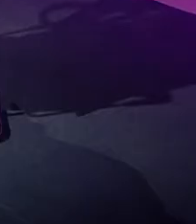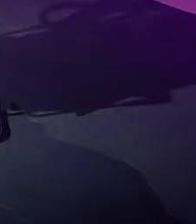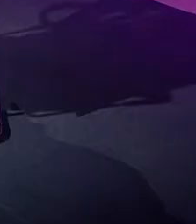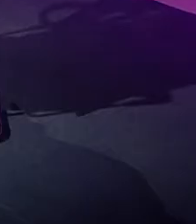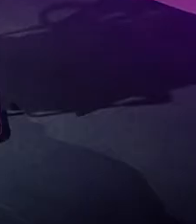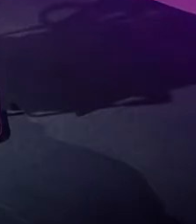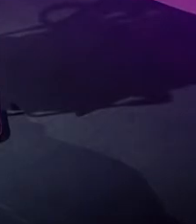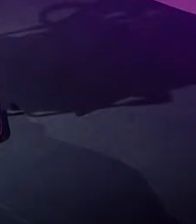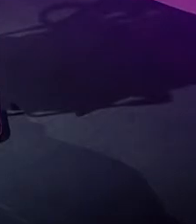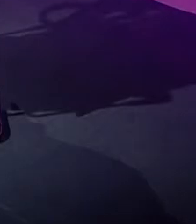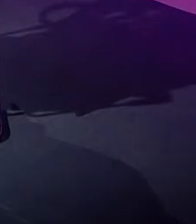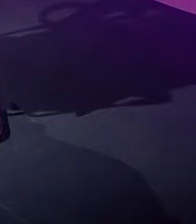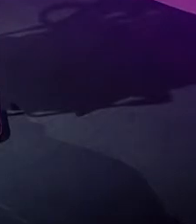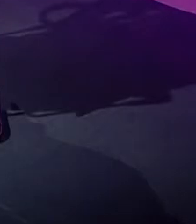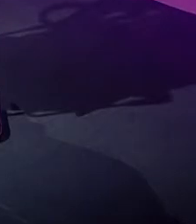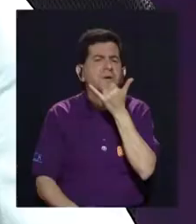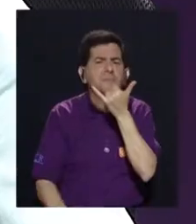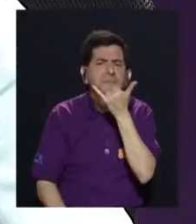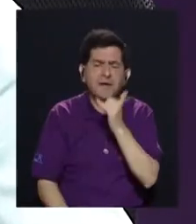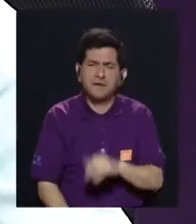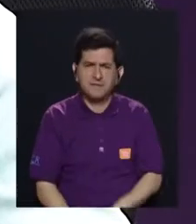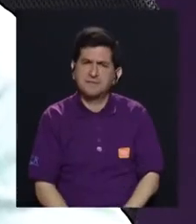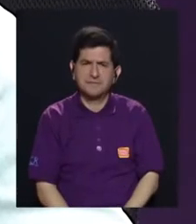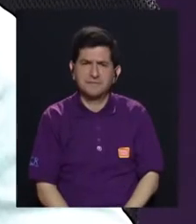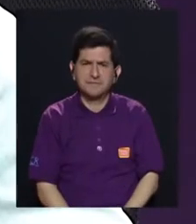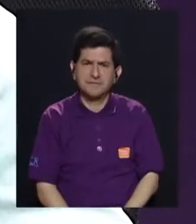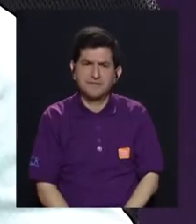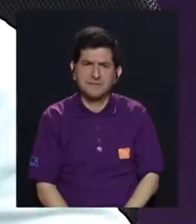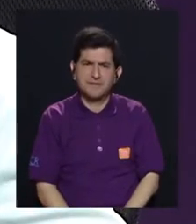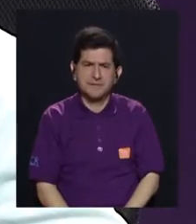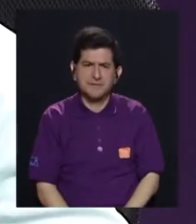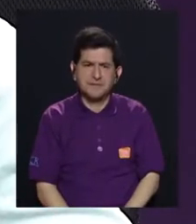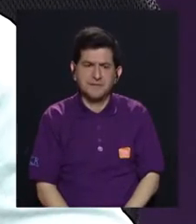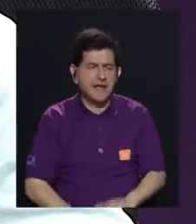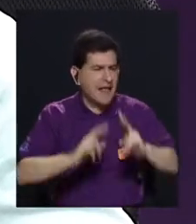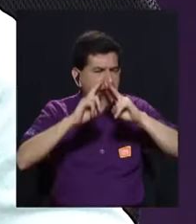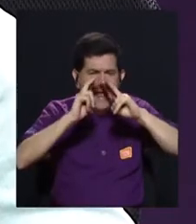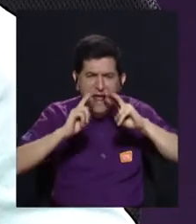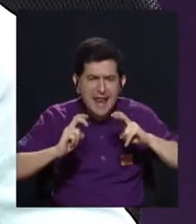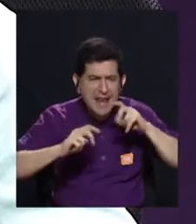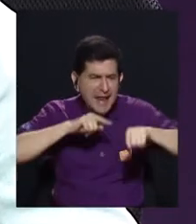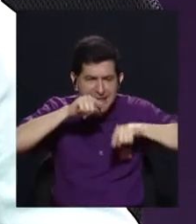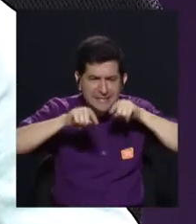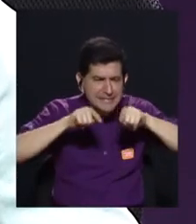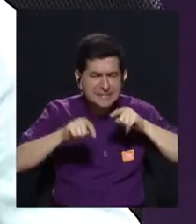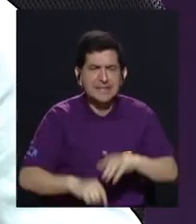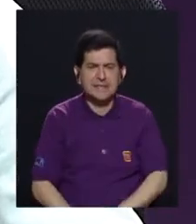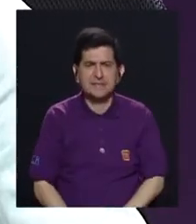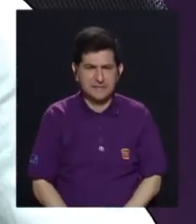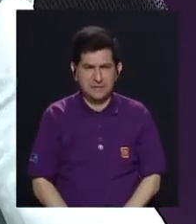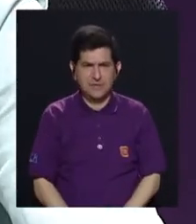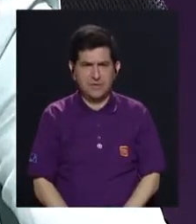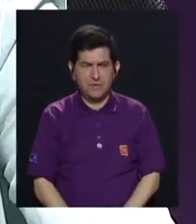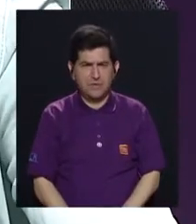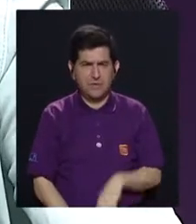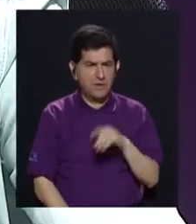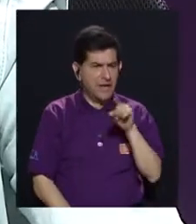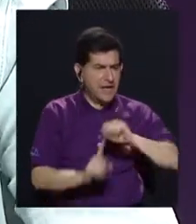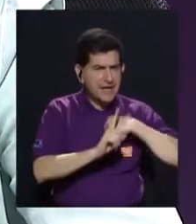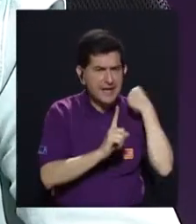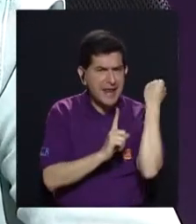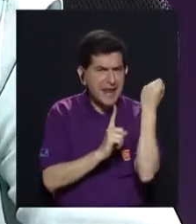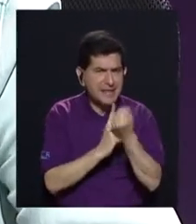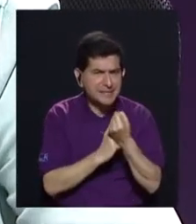que ha pasado cuál es la la la el análisis crítico el balance crítico de este